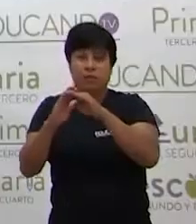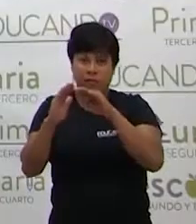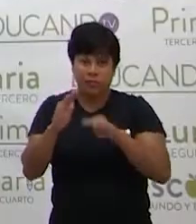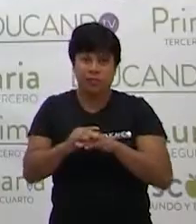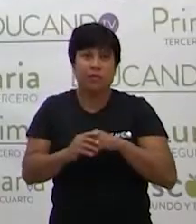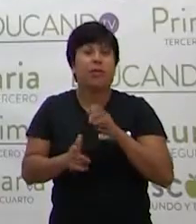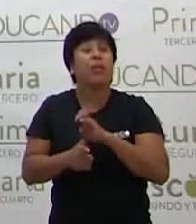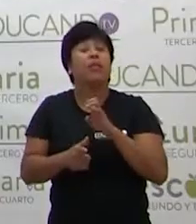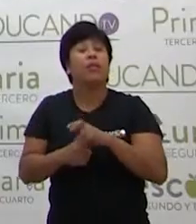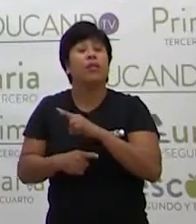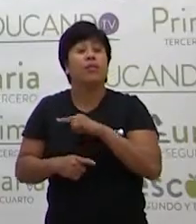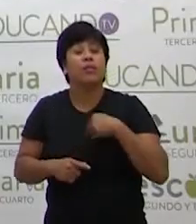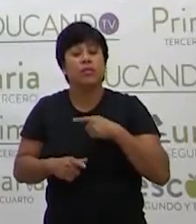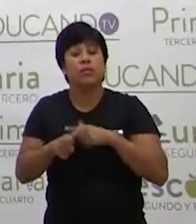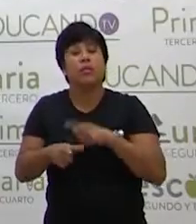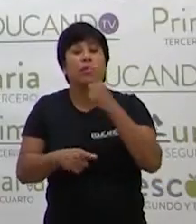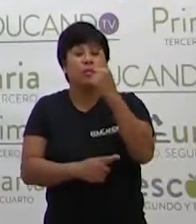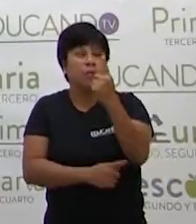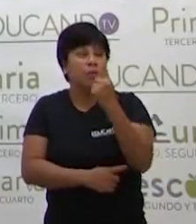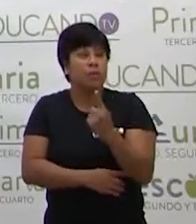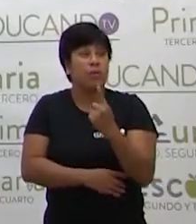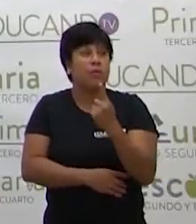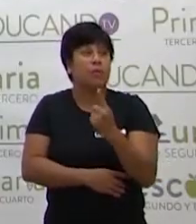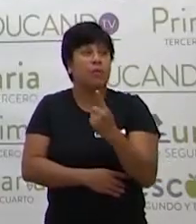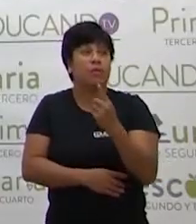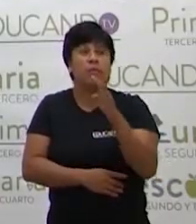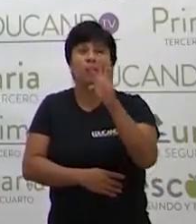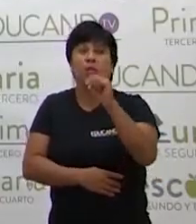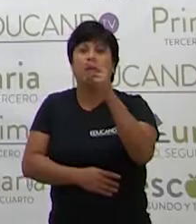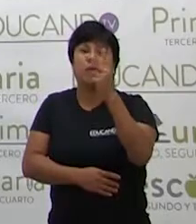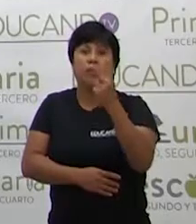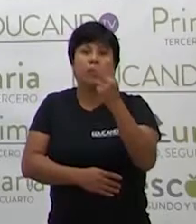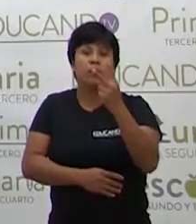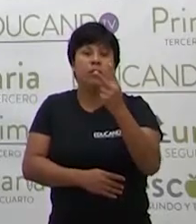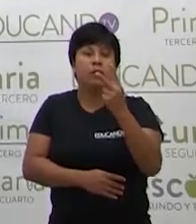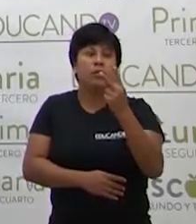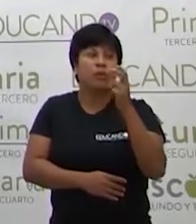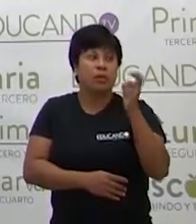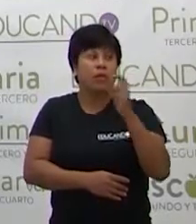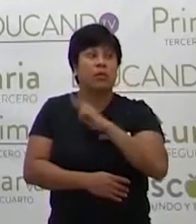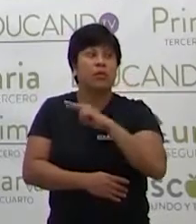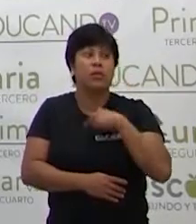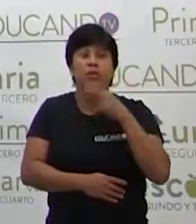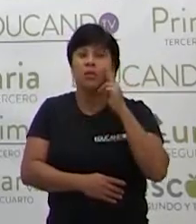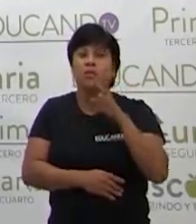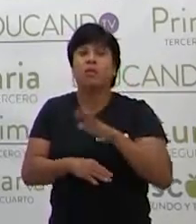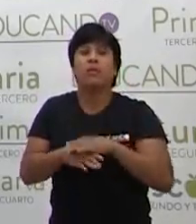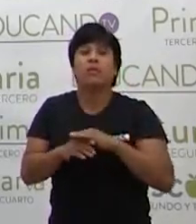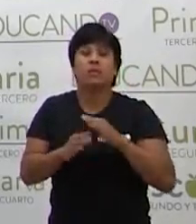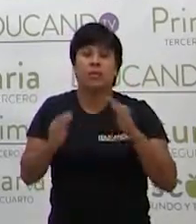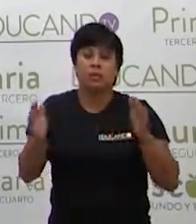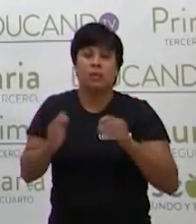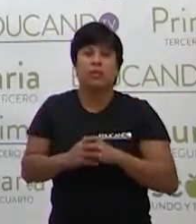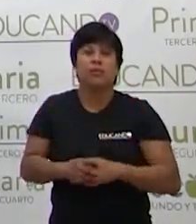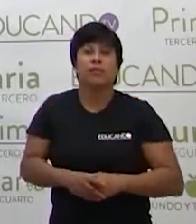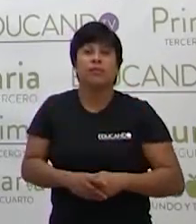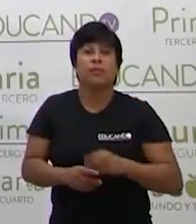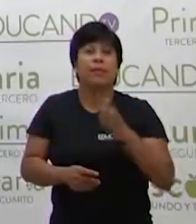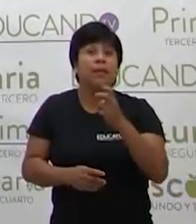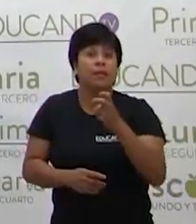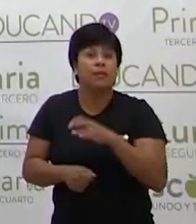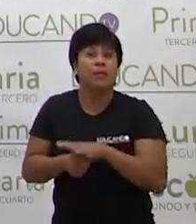Entonces seguiría, 1, 1 son iguales, 9 y 2, ahí ya determinamos cuál es mayor.